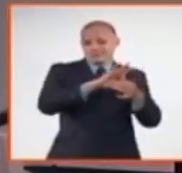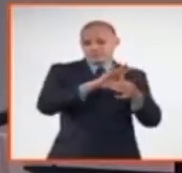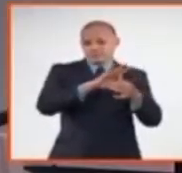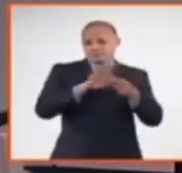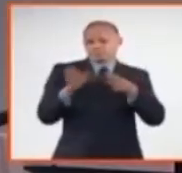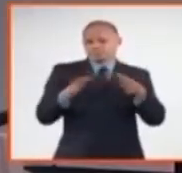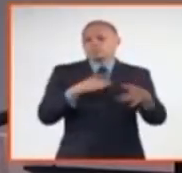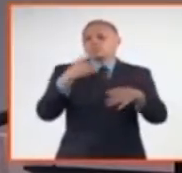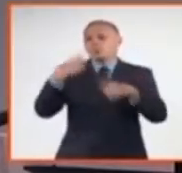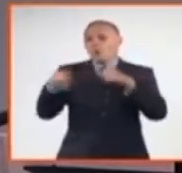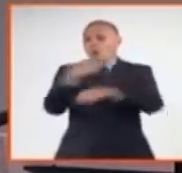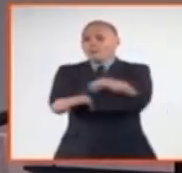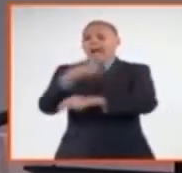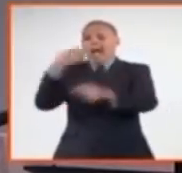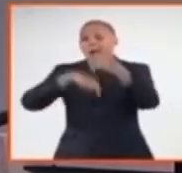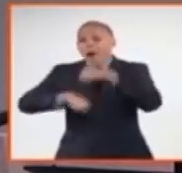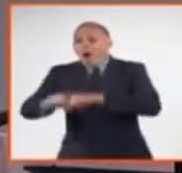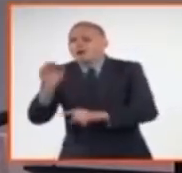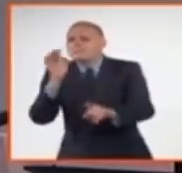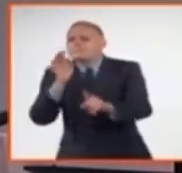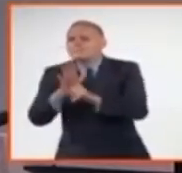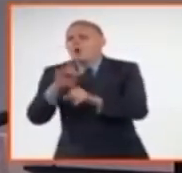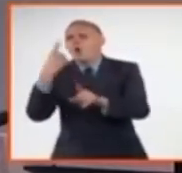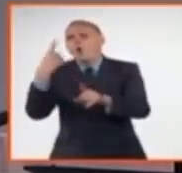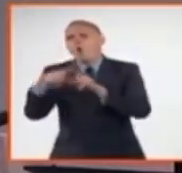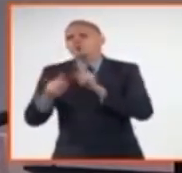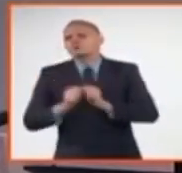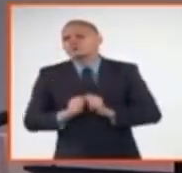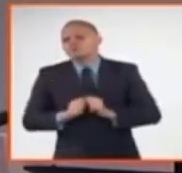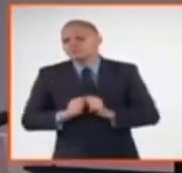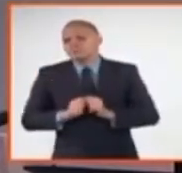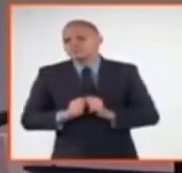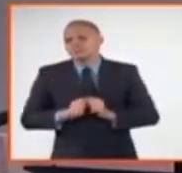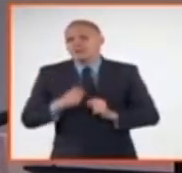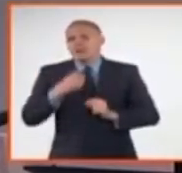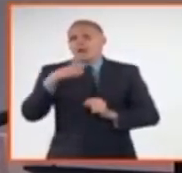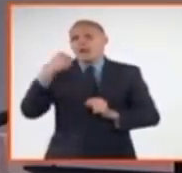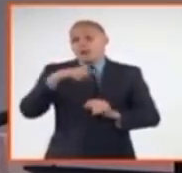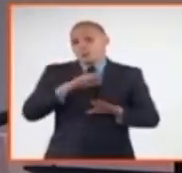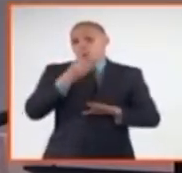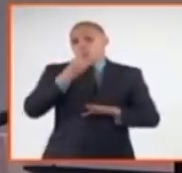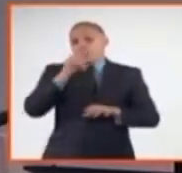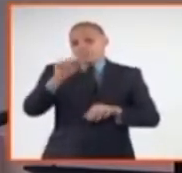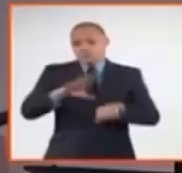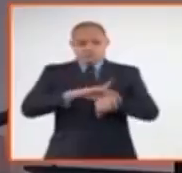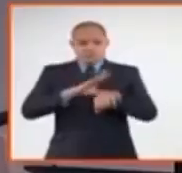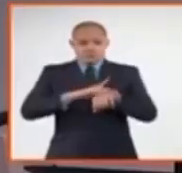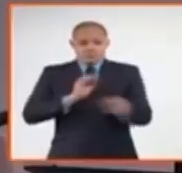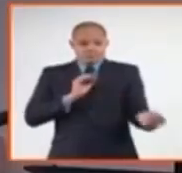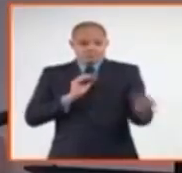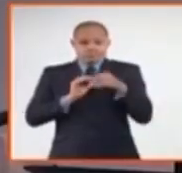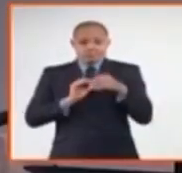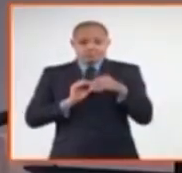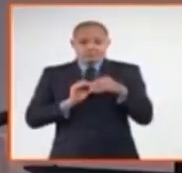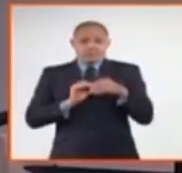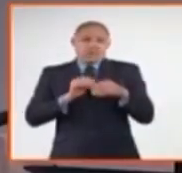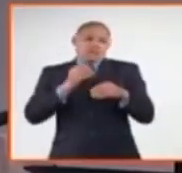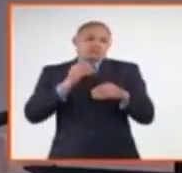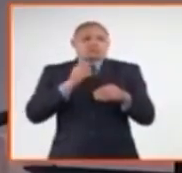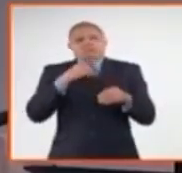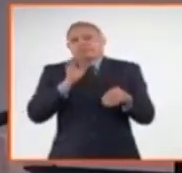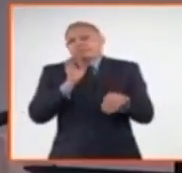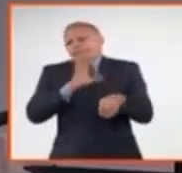sé que tuvo el virus se hace infectó con el virus y desarrolló la enfermedad en sus formas leves o moderadas más intensas